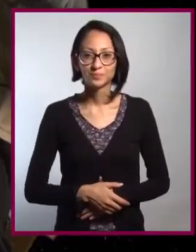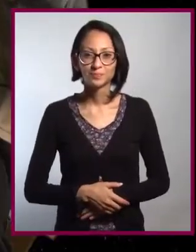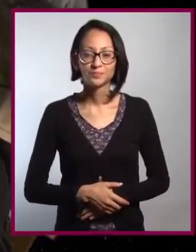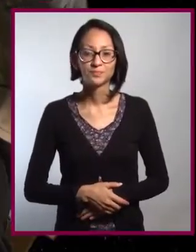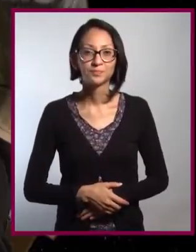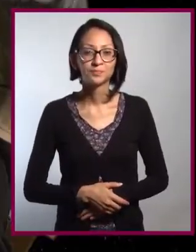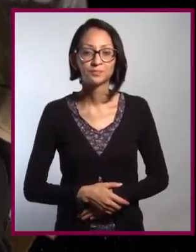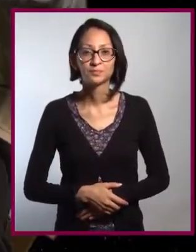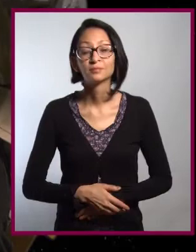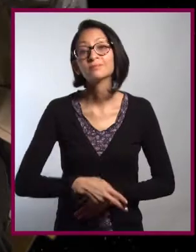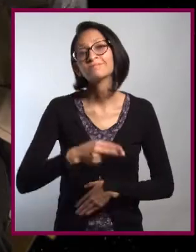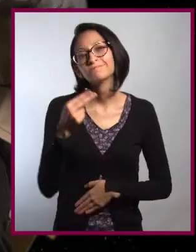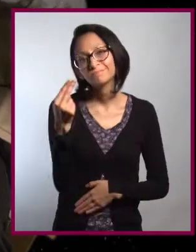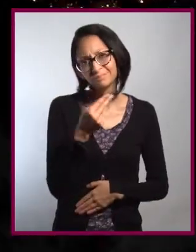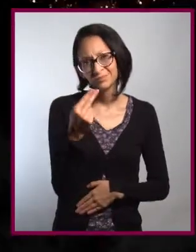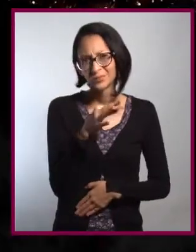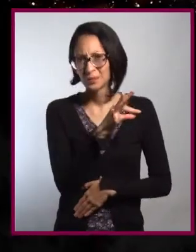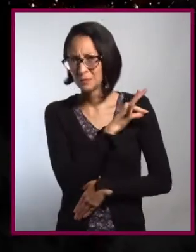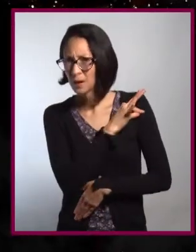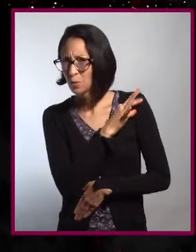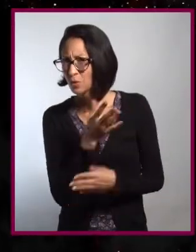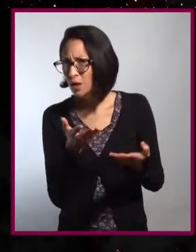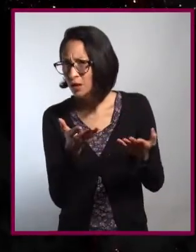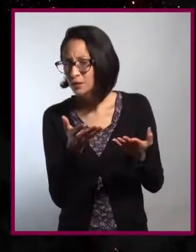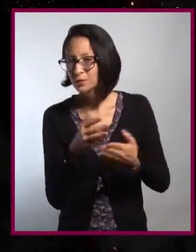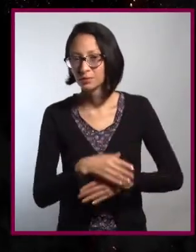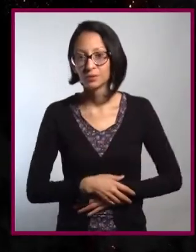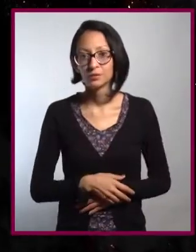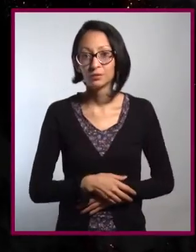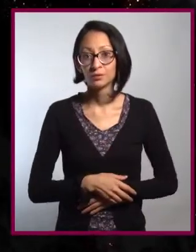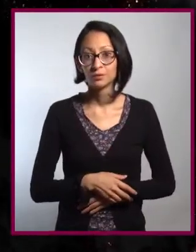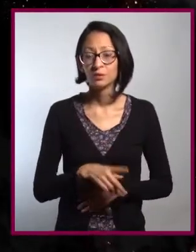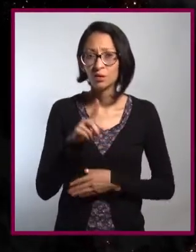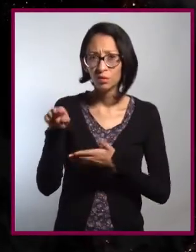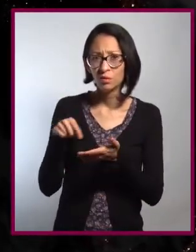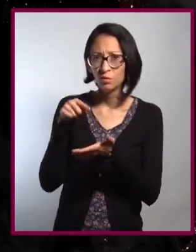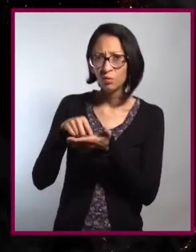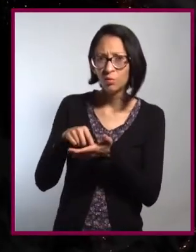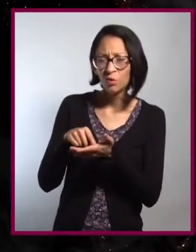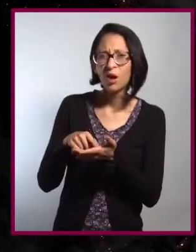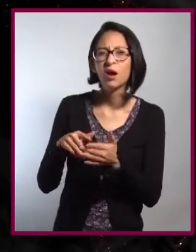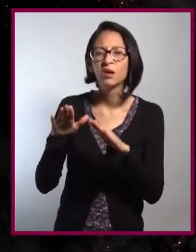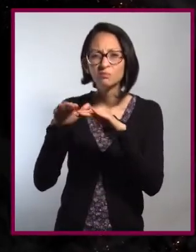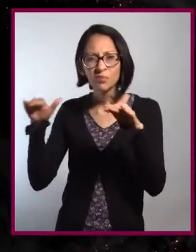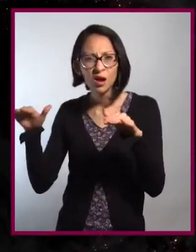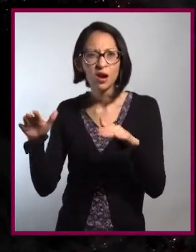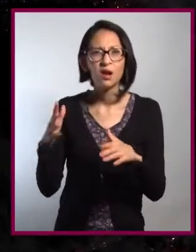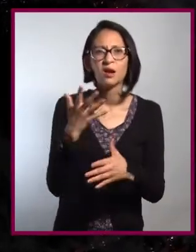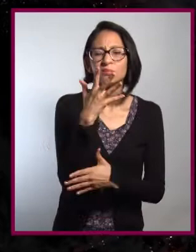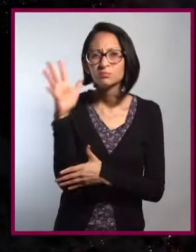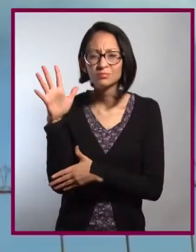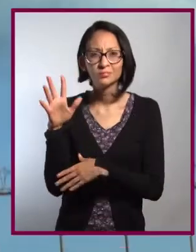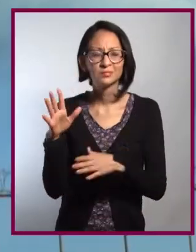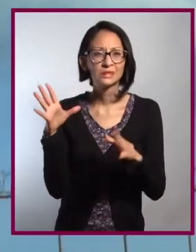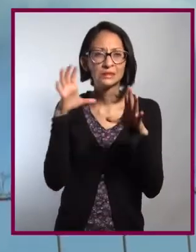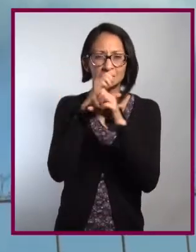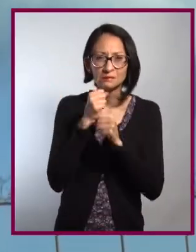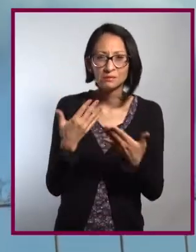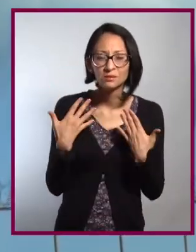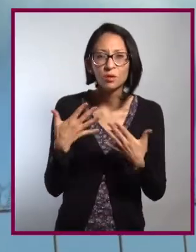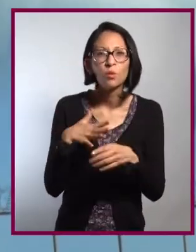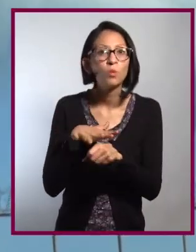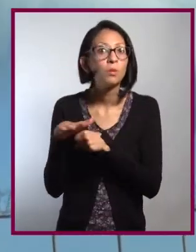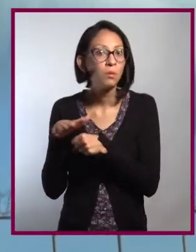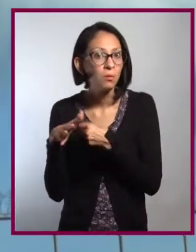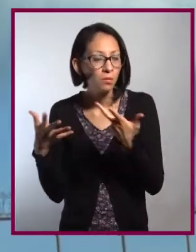¿Se necesitan vacunas? ¿Es urbano, costero, selvático, desértico? Además